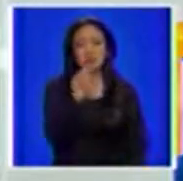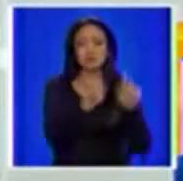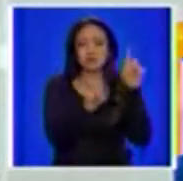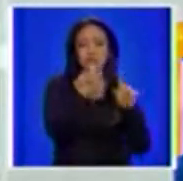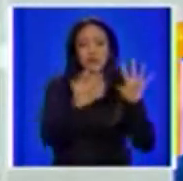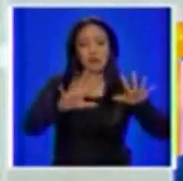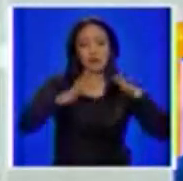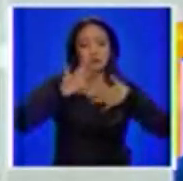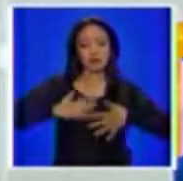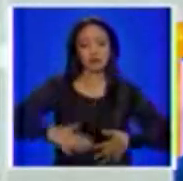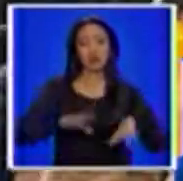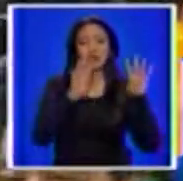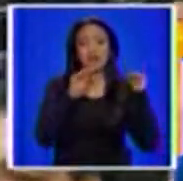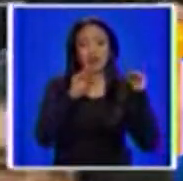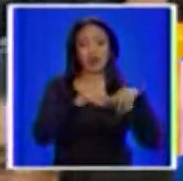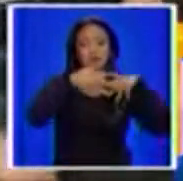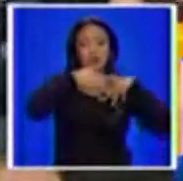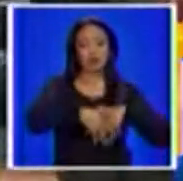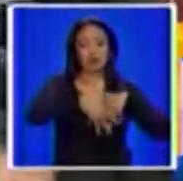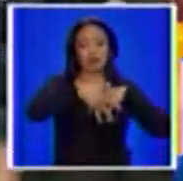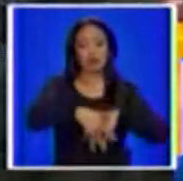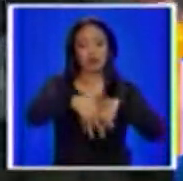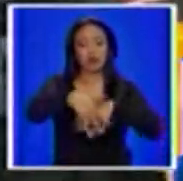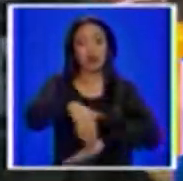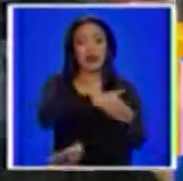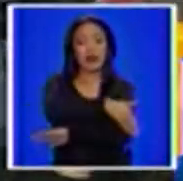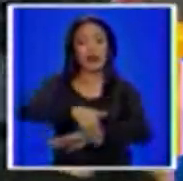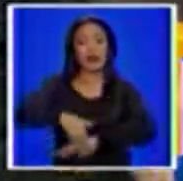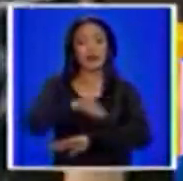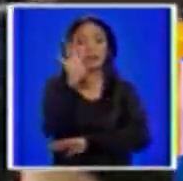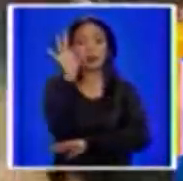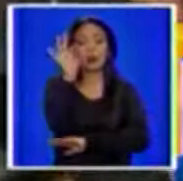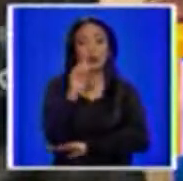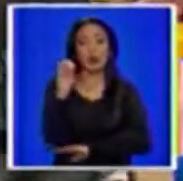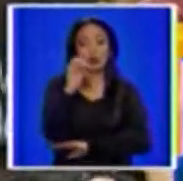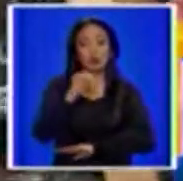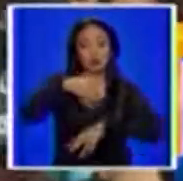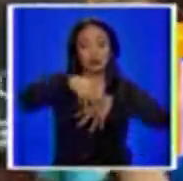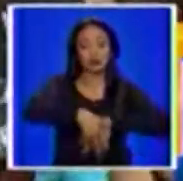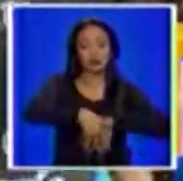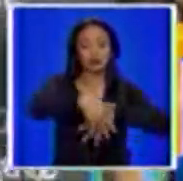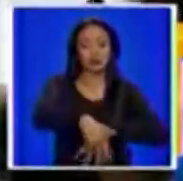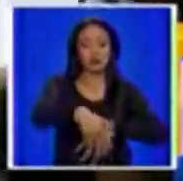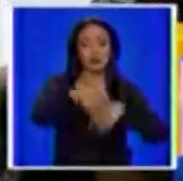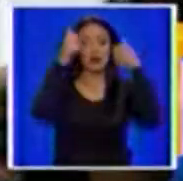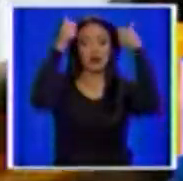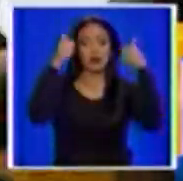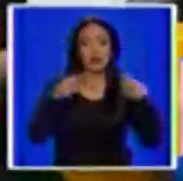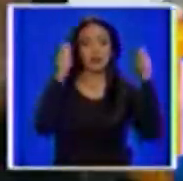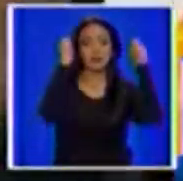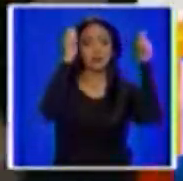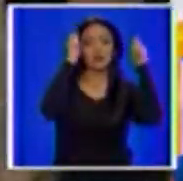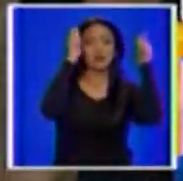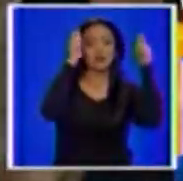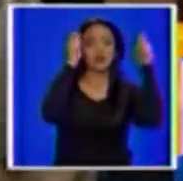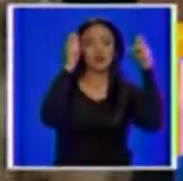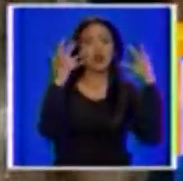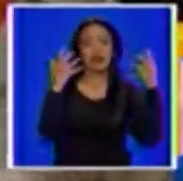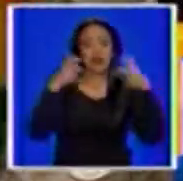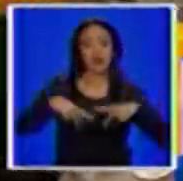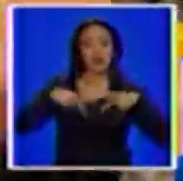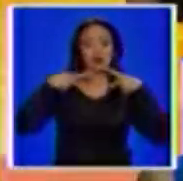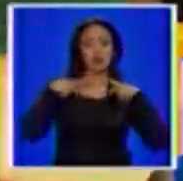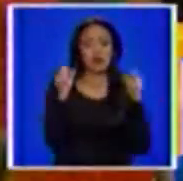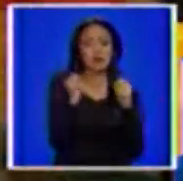vestidas de negro recorrieron la avenida 9 de Octubre y Malecón con carteles en alto. Queremos vivir sin miedo,